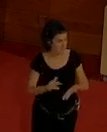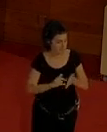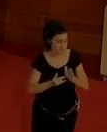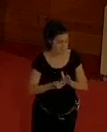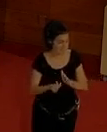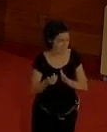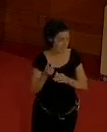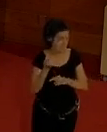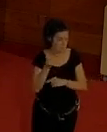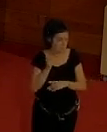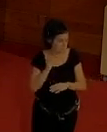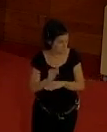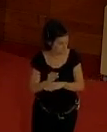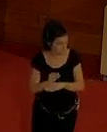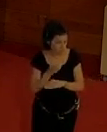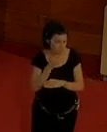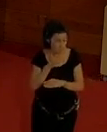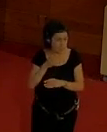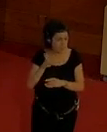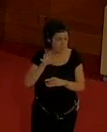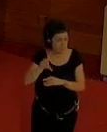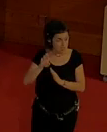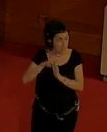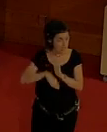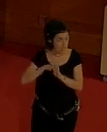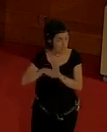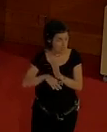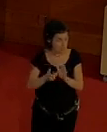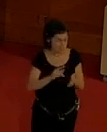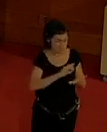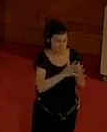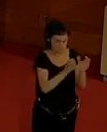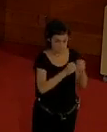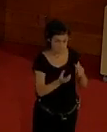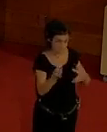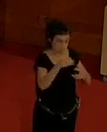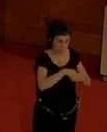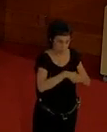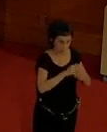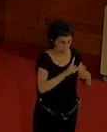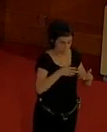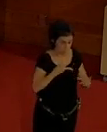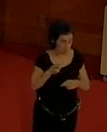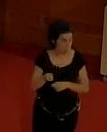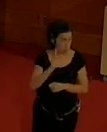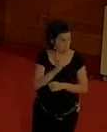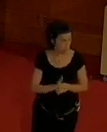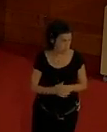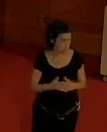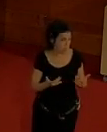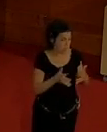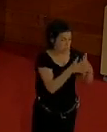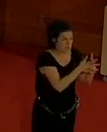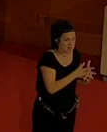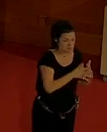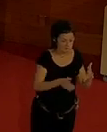a cualquier país que esté en un programa nuclear que no esté sujeto al Tratado de no proliferación y sin embargo Estados Unidos está colaborando con India